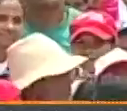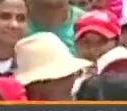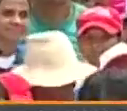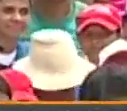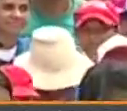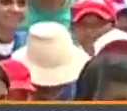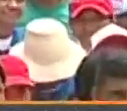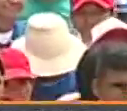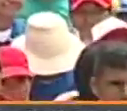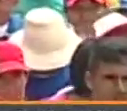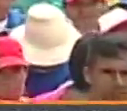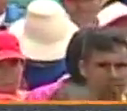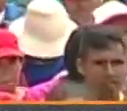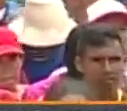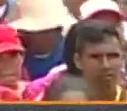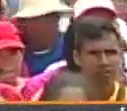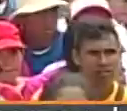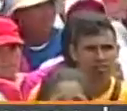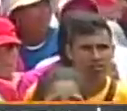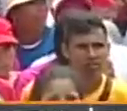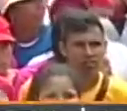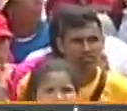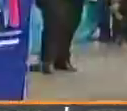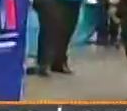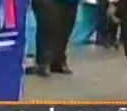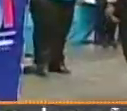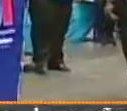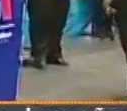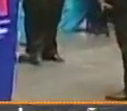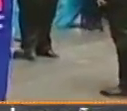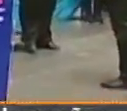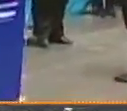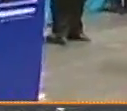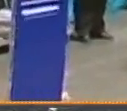compañera Marlene Contreras, madrina, protectora,